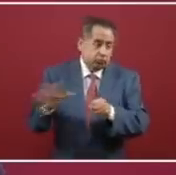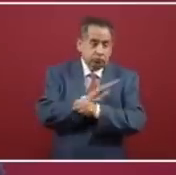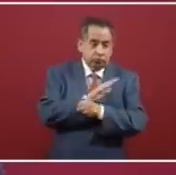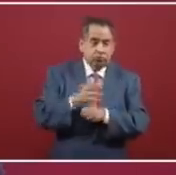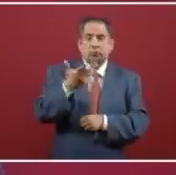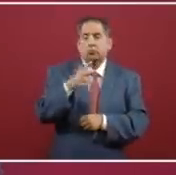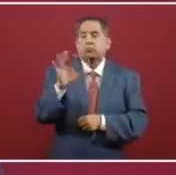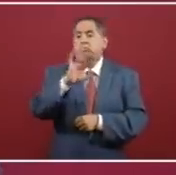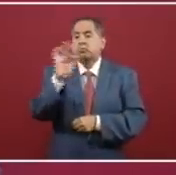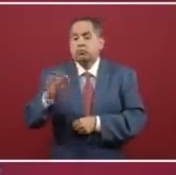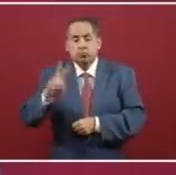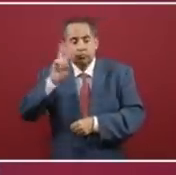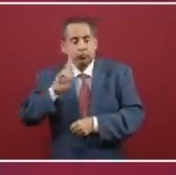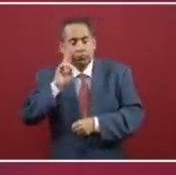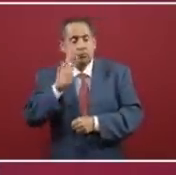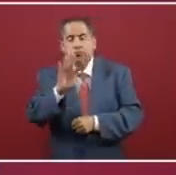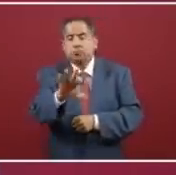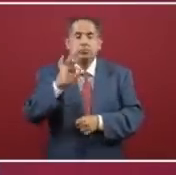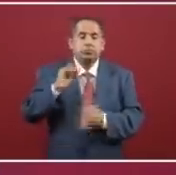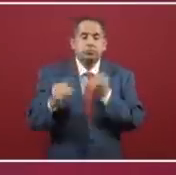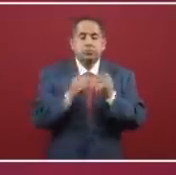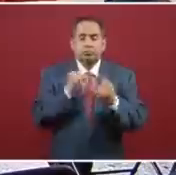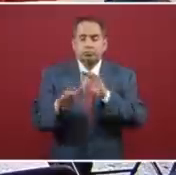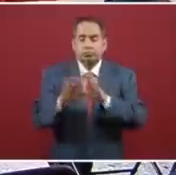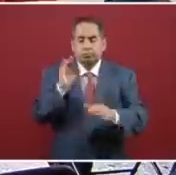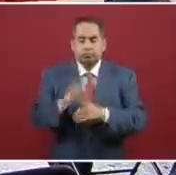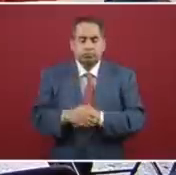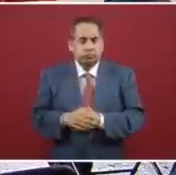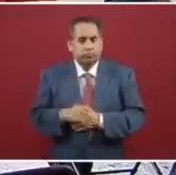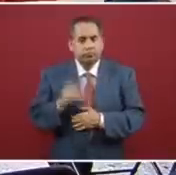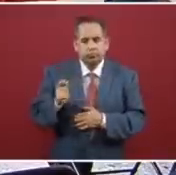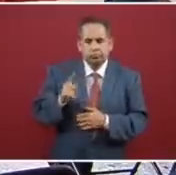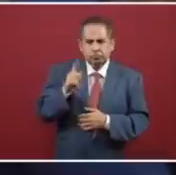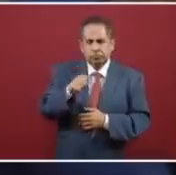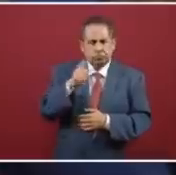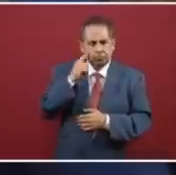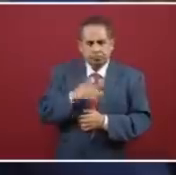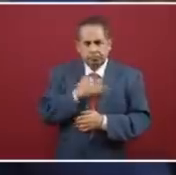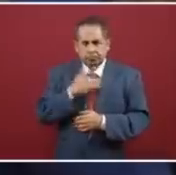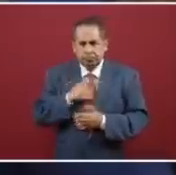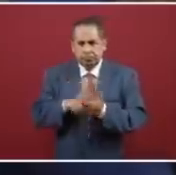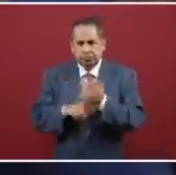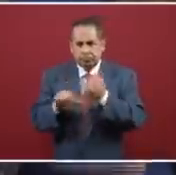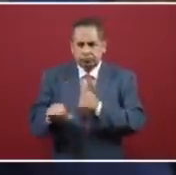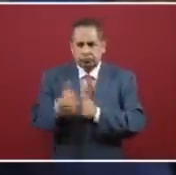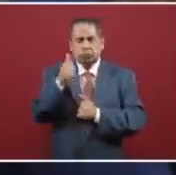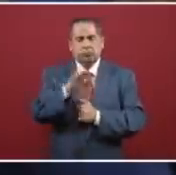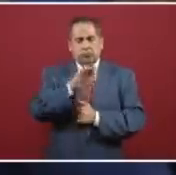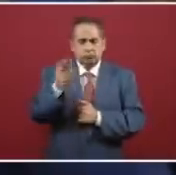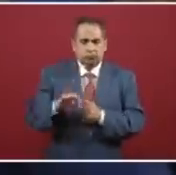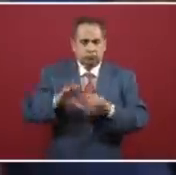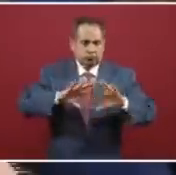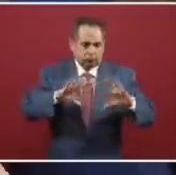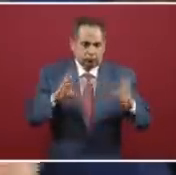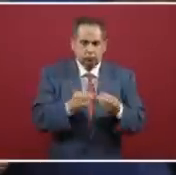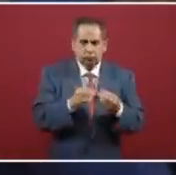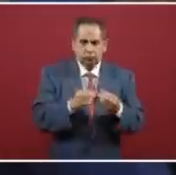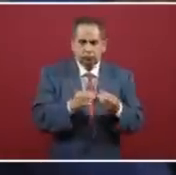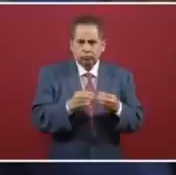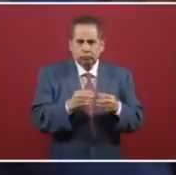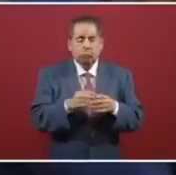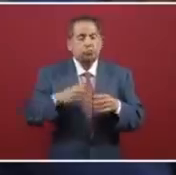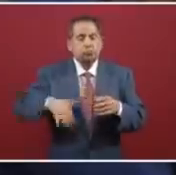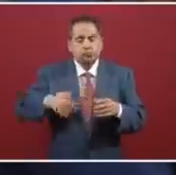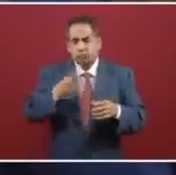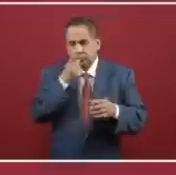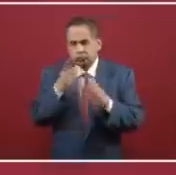total de estaciones de servicio al azar entonces usted estiman que un 11 por ciento del total de las gasolineras a partir de